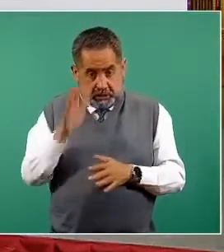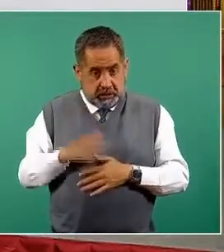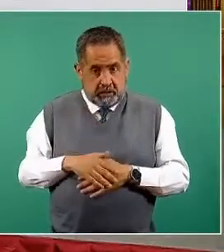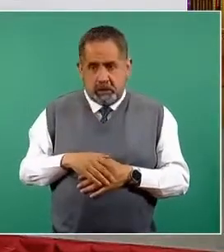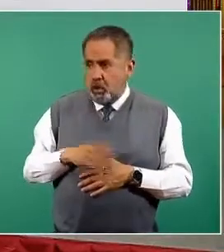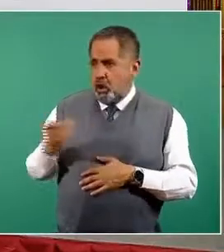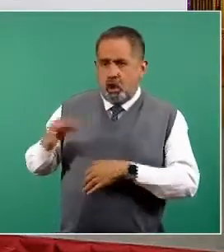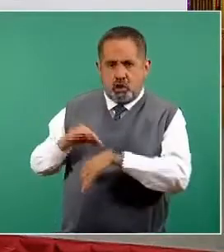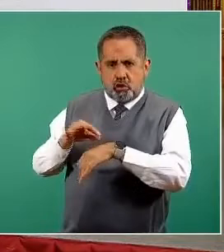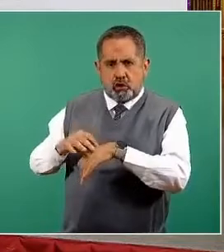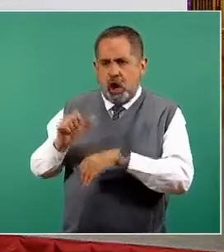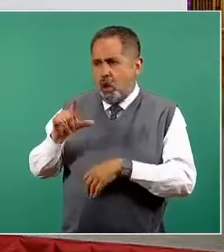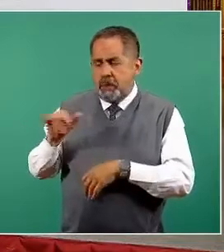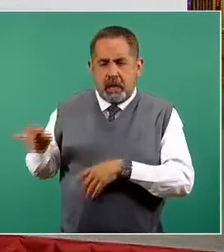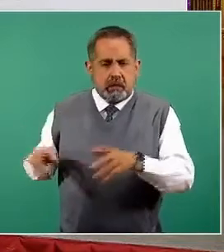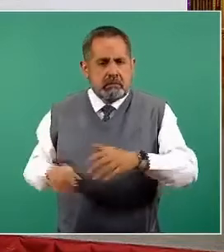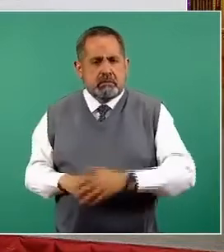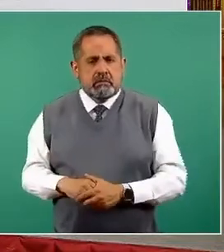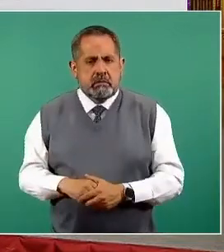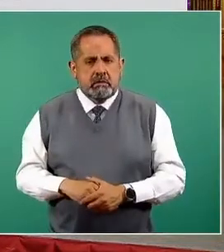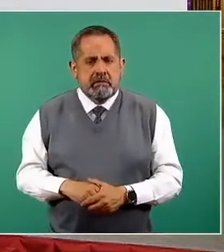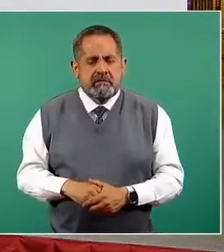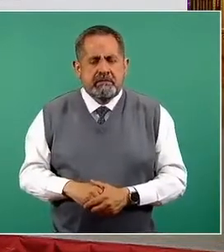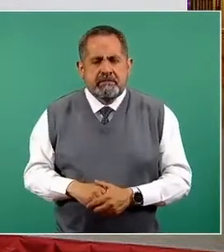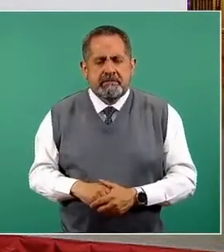doctor Alomía si lo comenta.